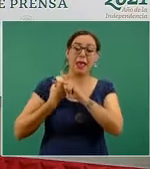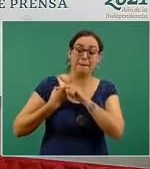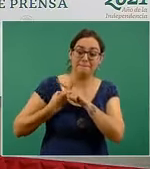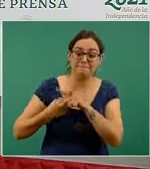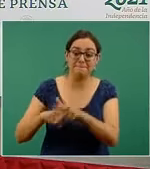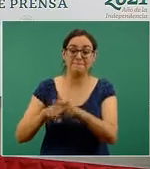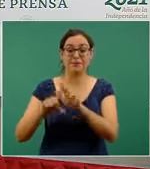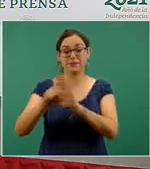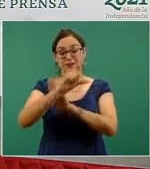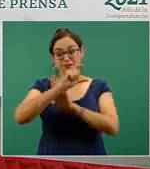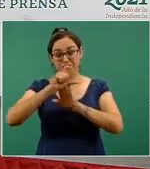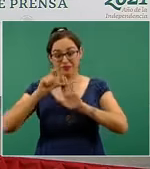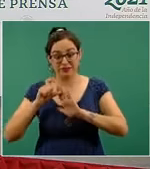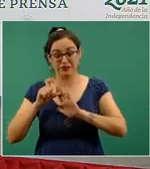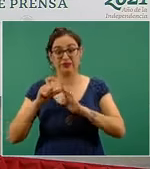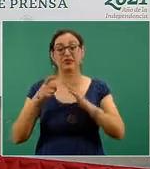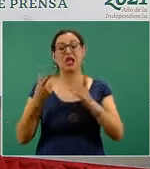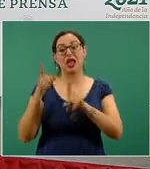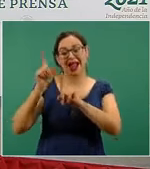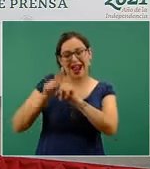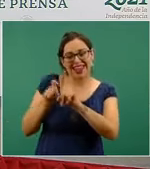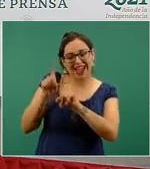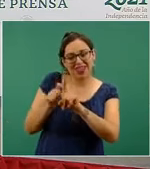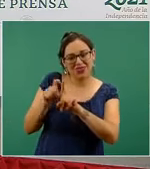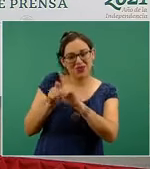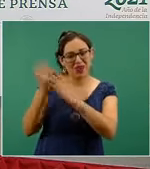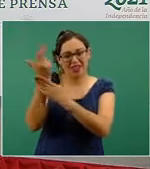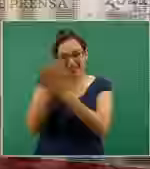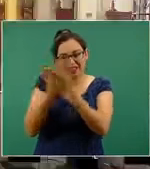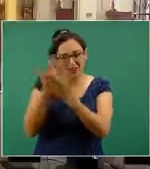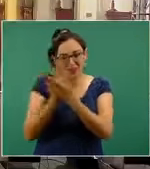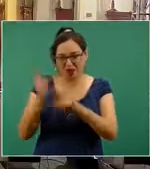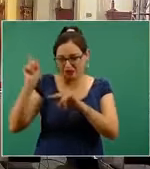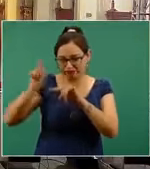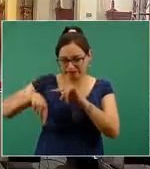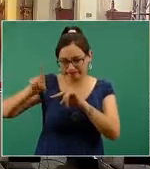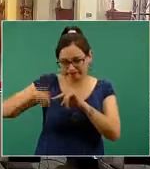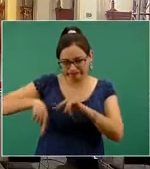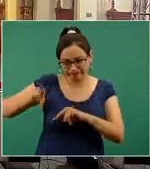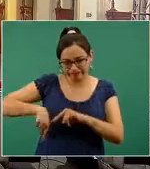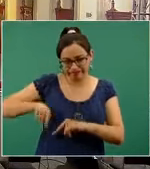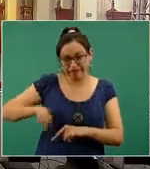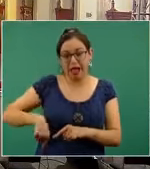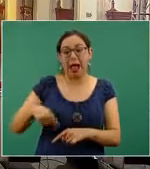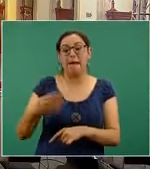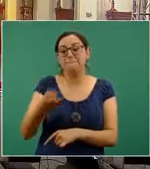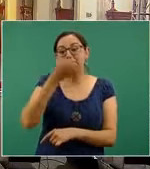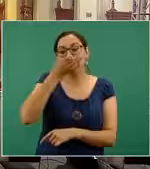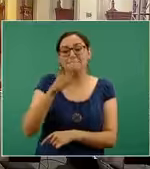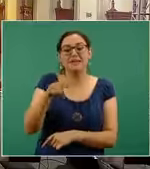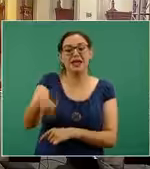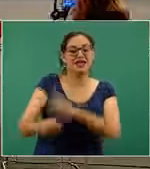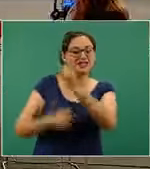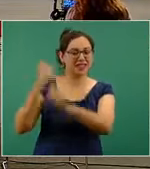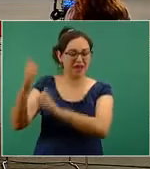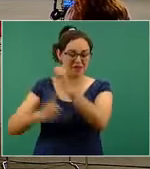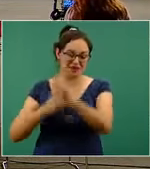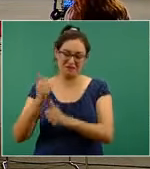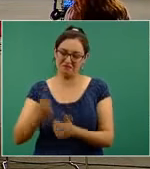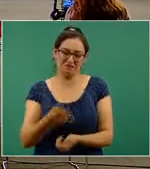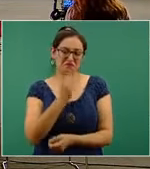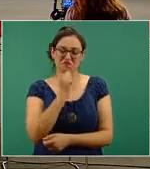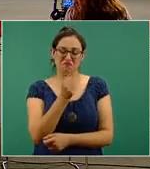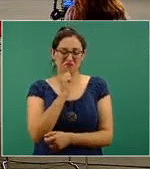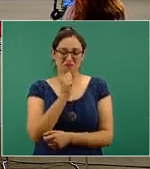etiquetado donde salen los personajes de los productos chatarra que tienen sellos, ¿no? O sea, de los productos que tienen sellos. Entonces, todavía ni siquiera está